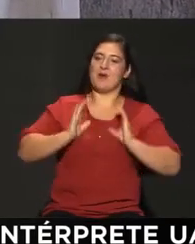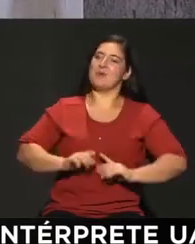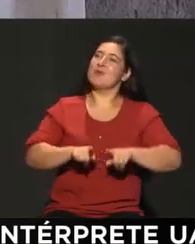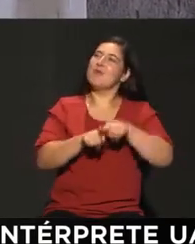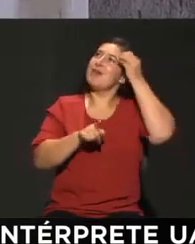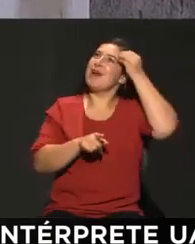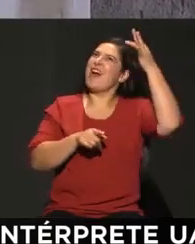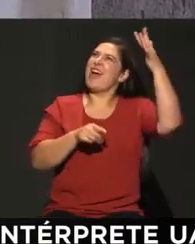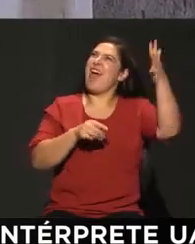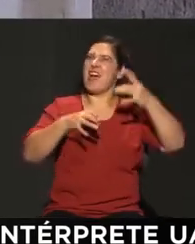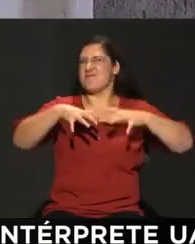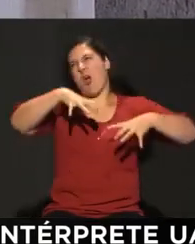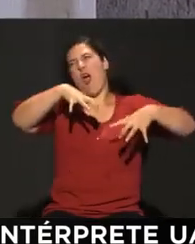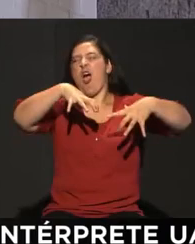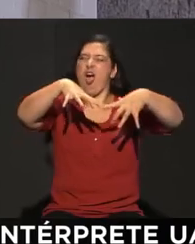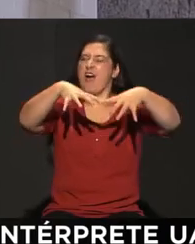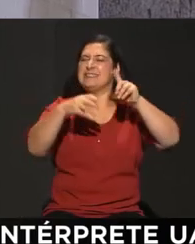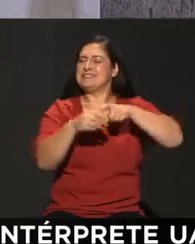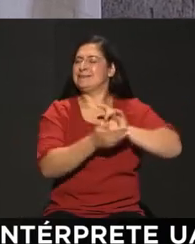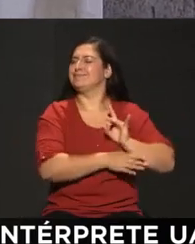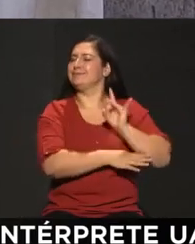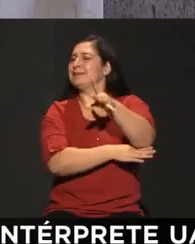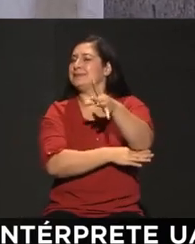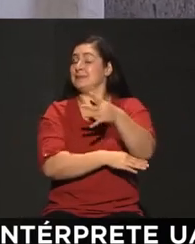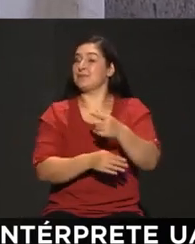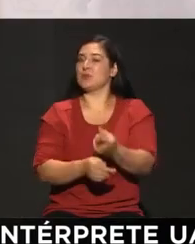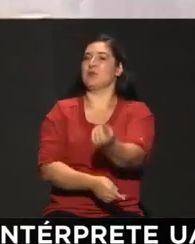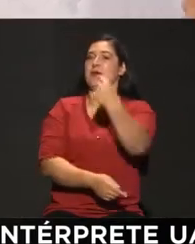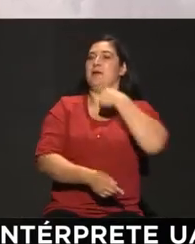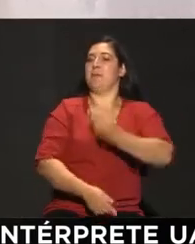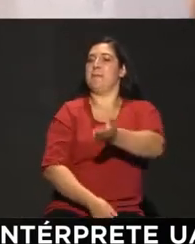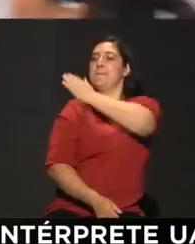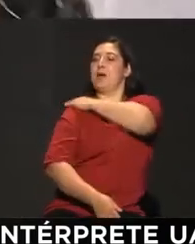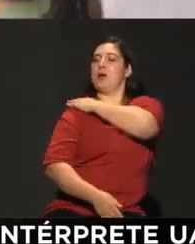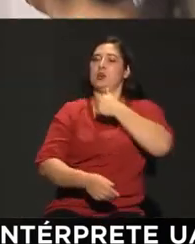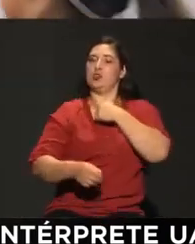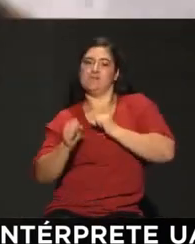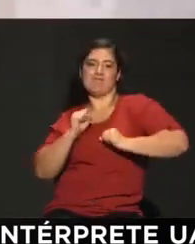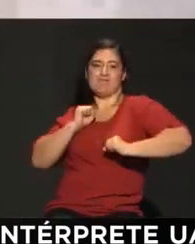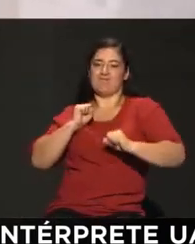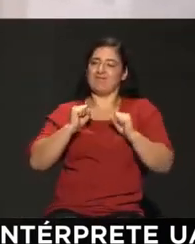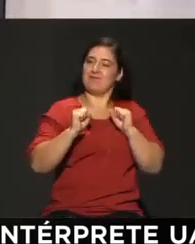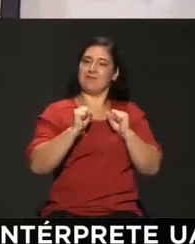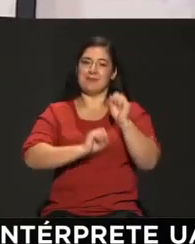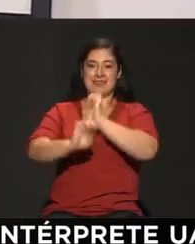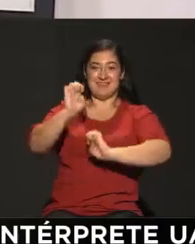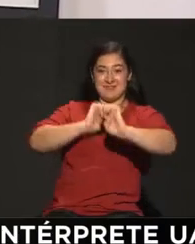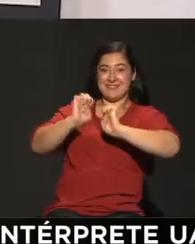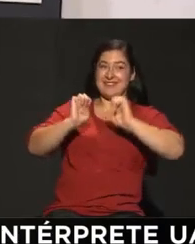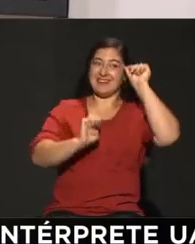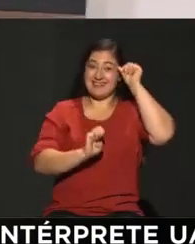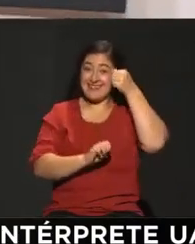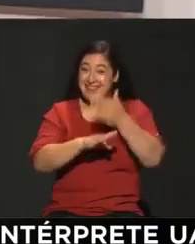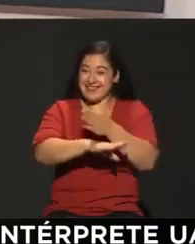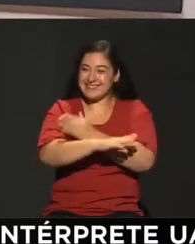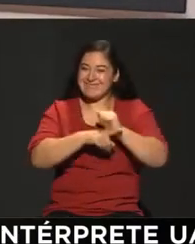monstruo imaginario que queremos vencer. Tú me vas a tocar a mí en los hombros y yo voy a practicar, mira, moviéndome. Voy a utilizar, ¿te acuerdas? Los bloqueos